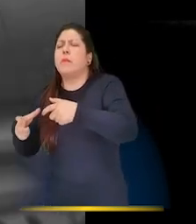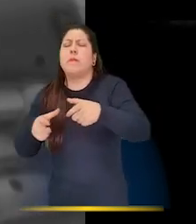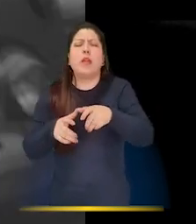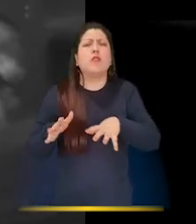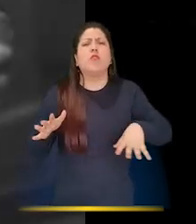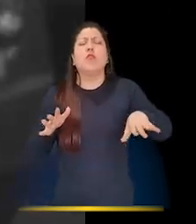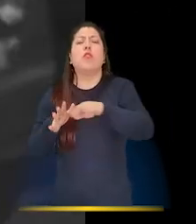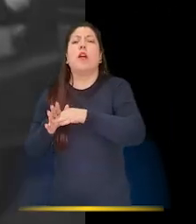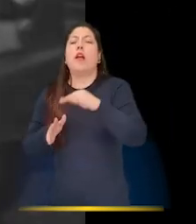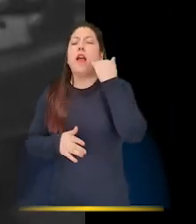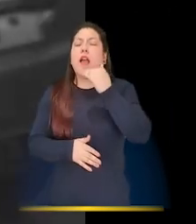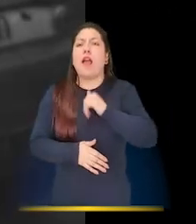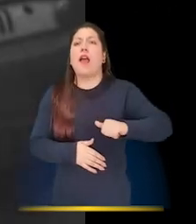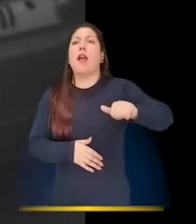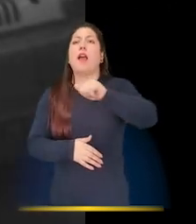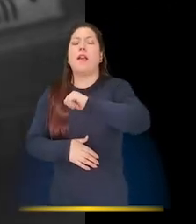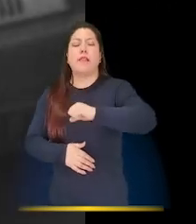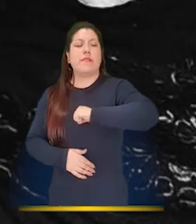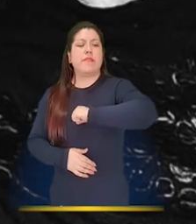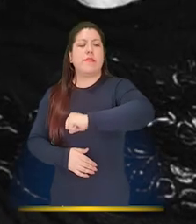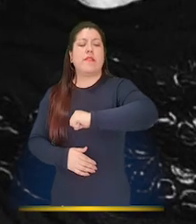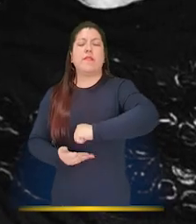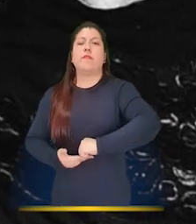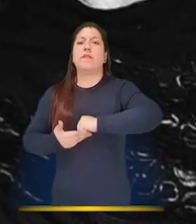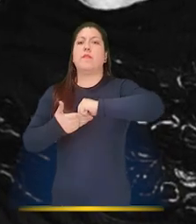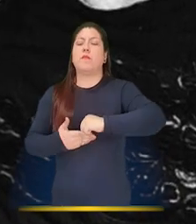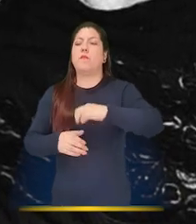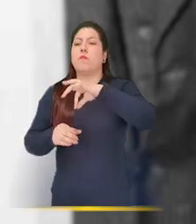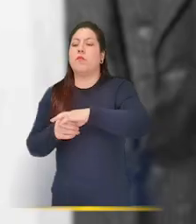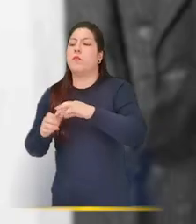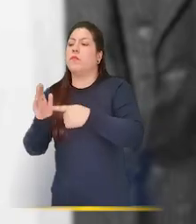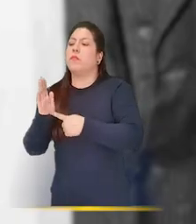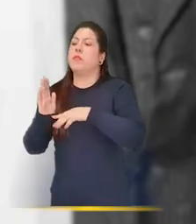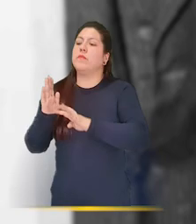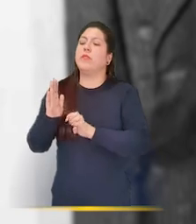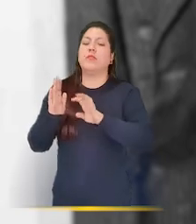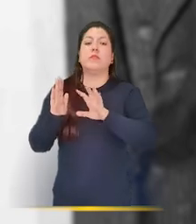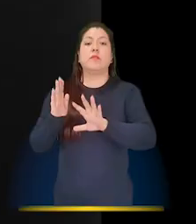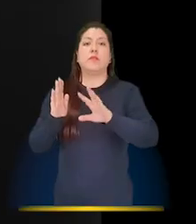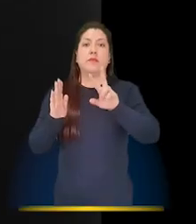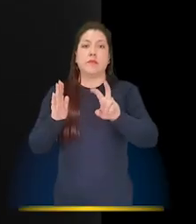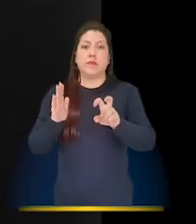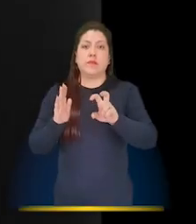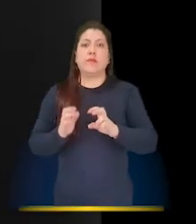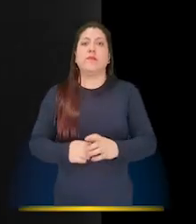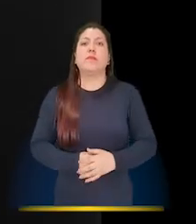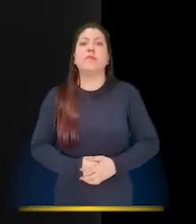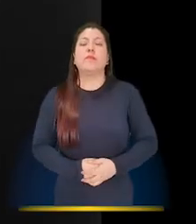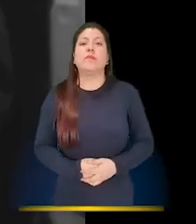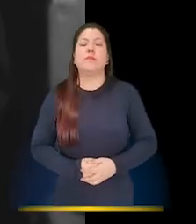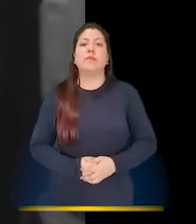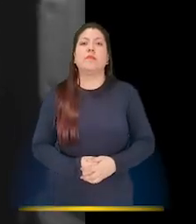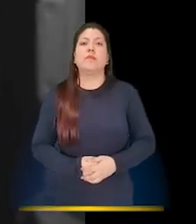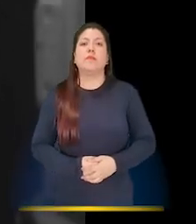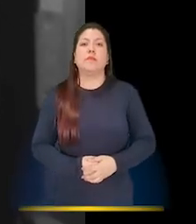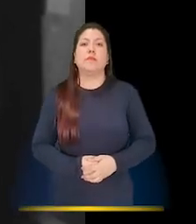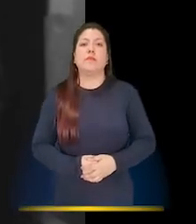ciudadanas colombianas, lo que les permitió ejercer por primera vez su derecho al voto en 1957.